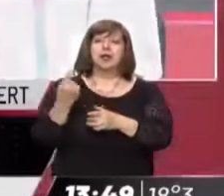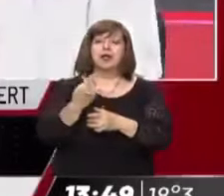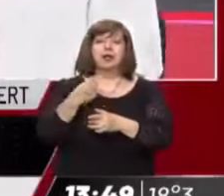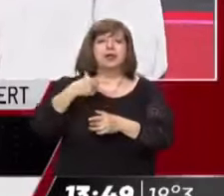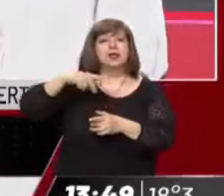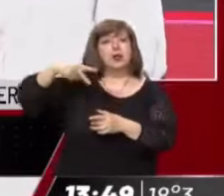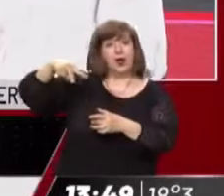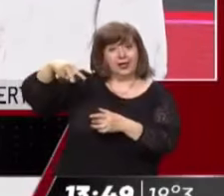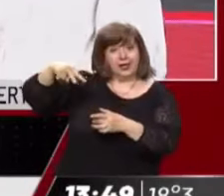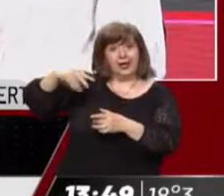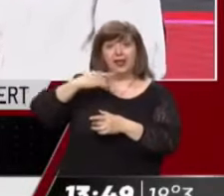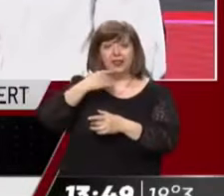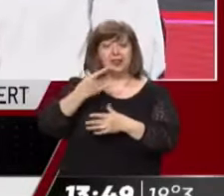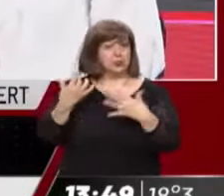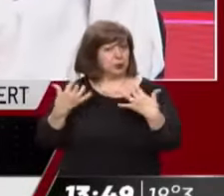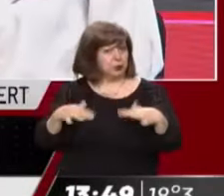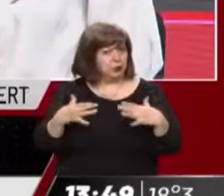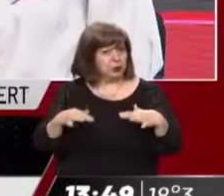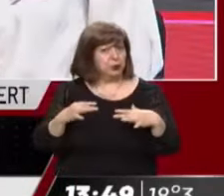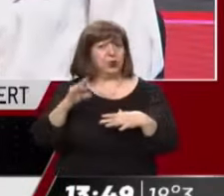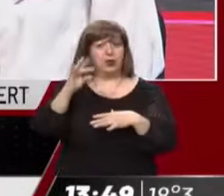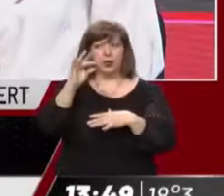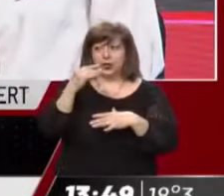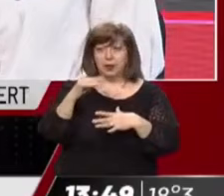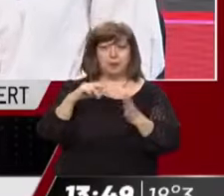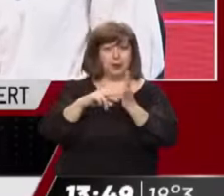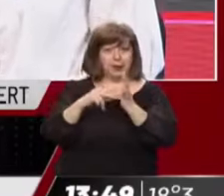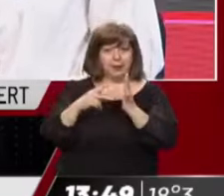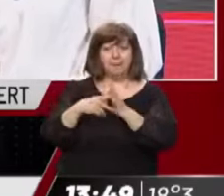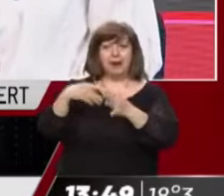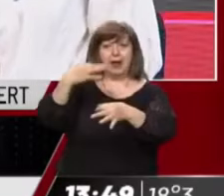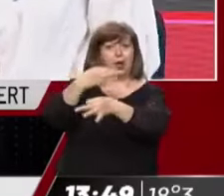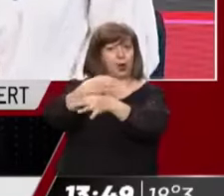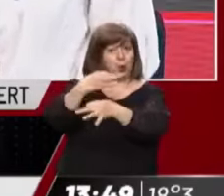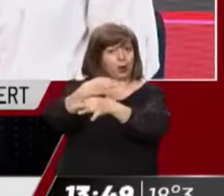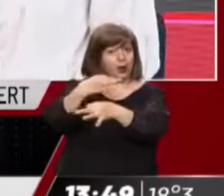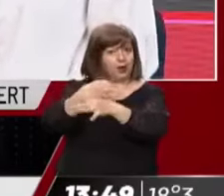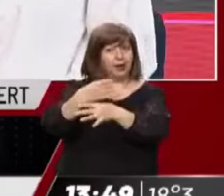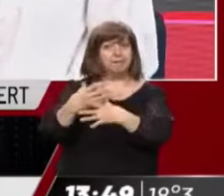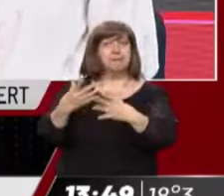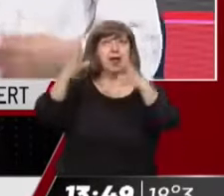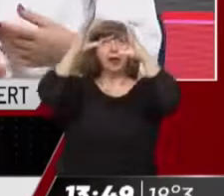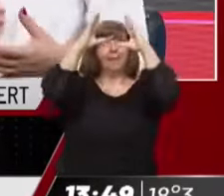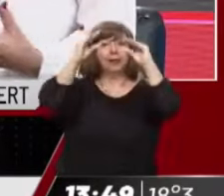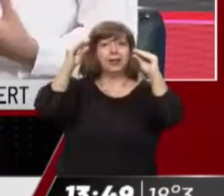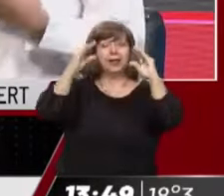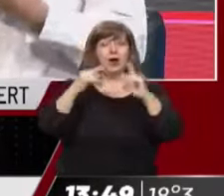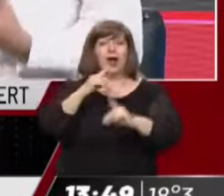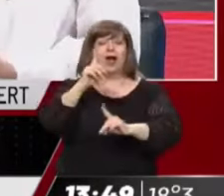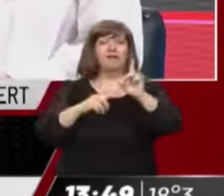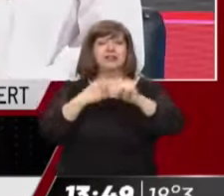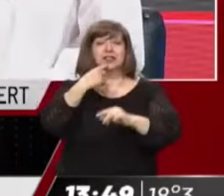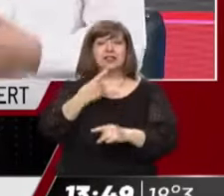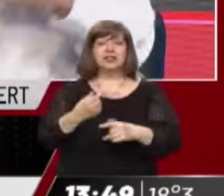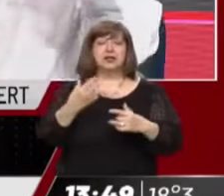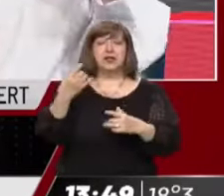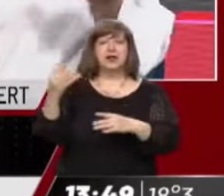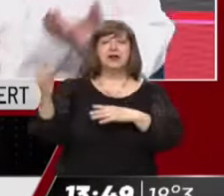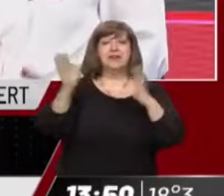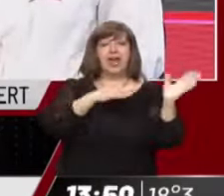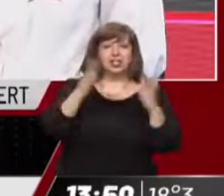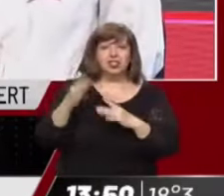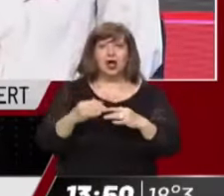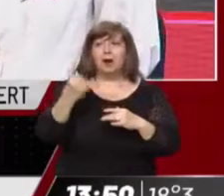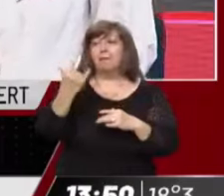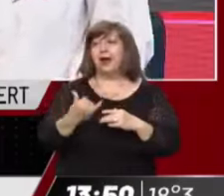caso que que estamos en esta escuela ver lo que ocurrió con este pino que cayó porque muchas veces se dice Por qué suspenden las clases ante la